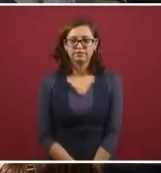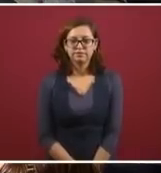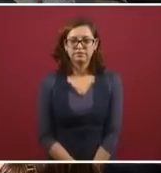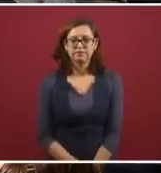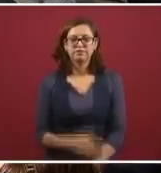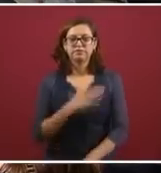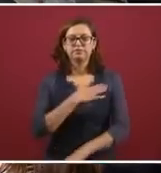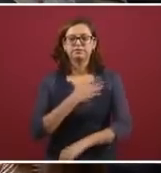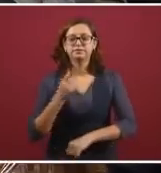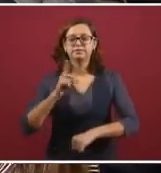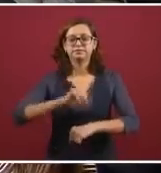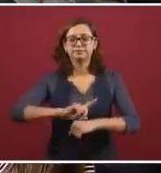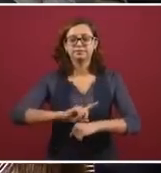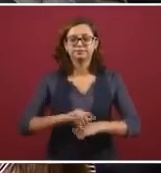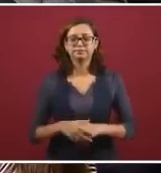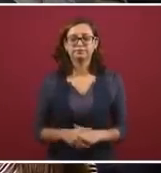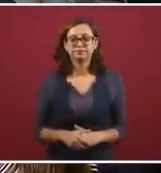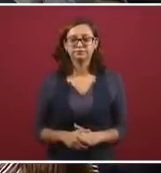días.